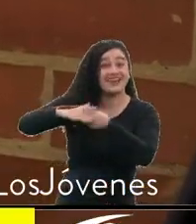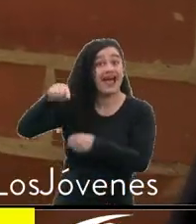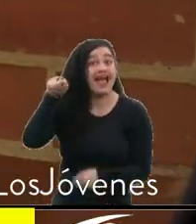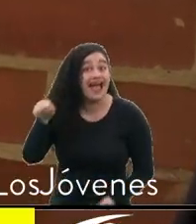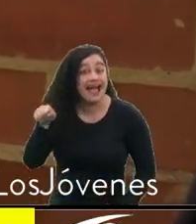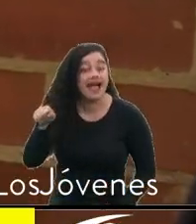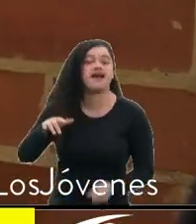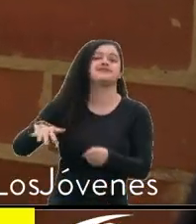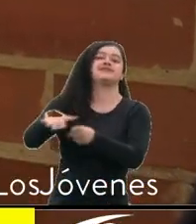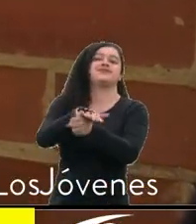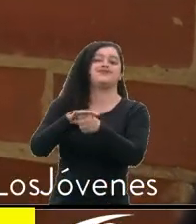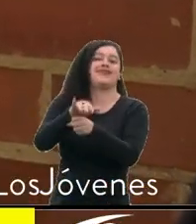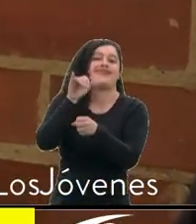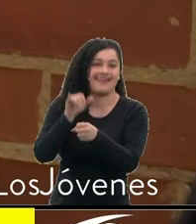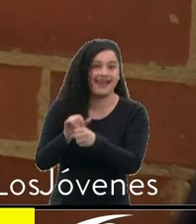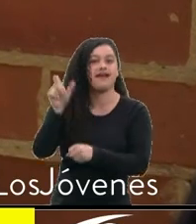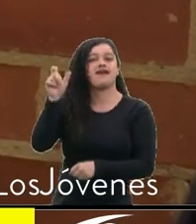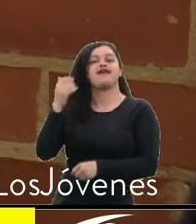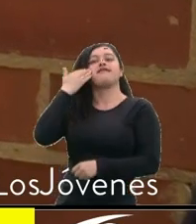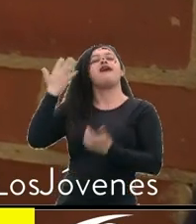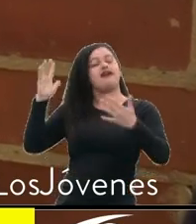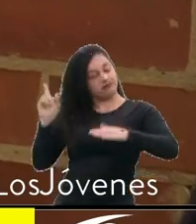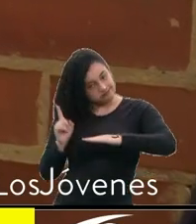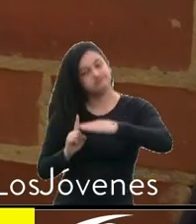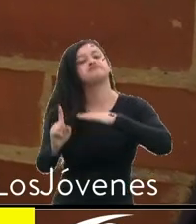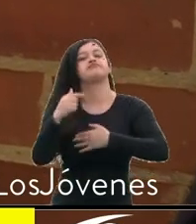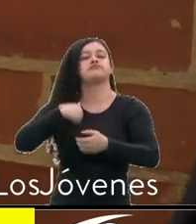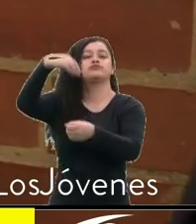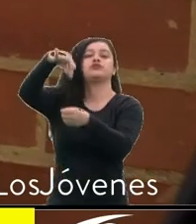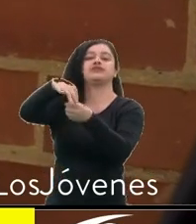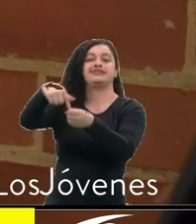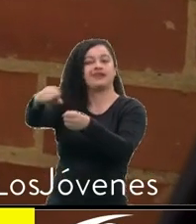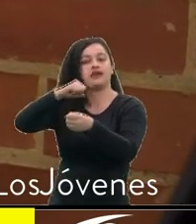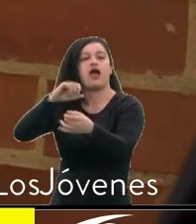van a tomar en cuenta nuestra opinión ante